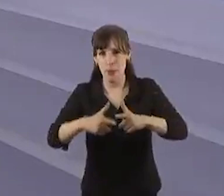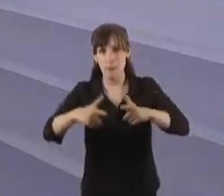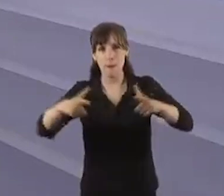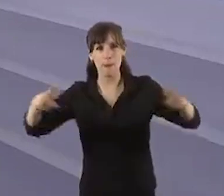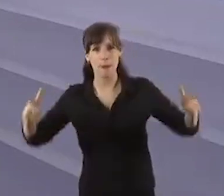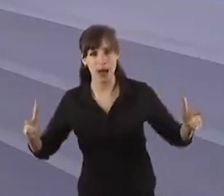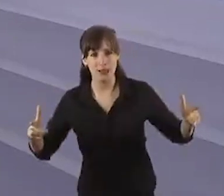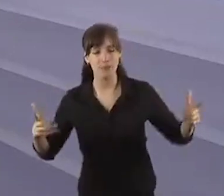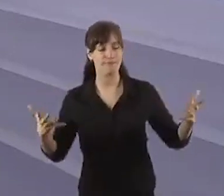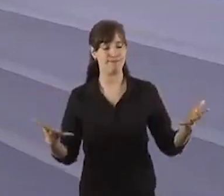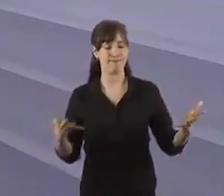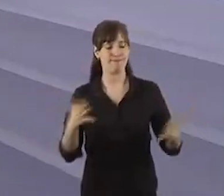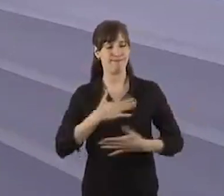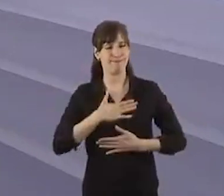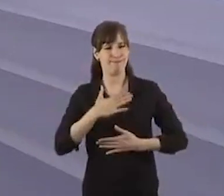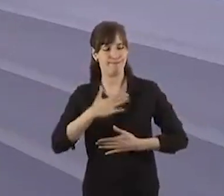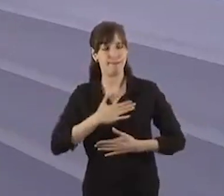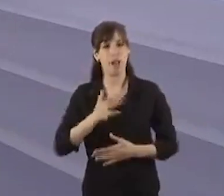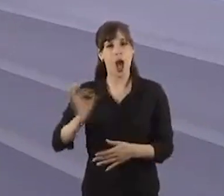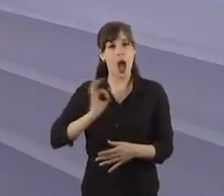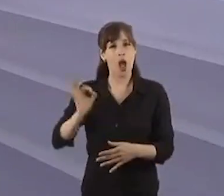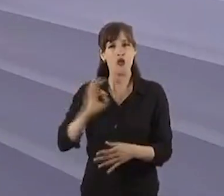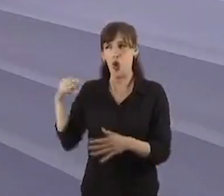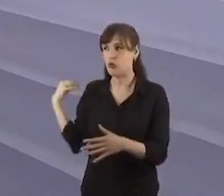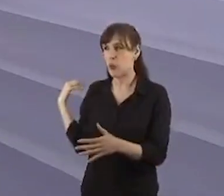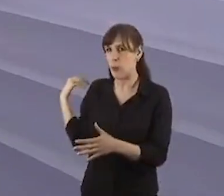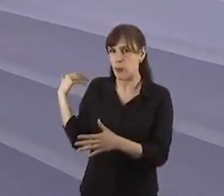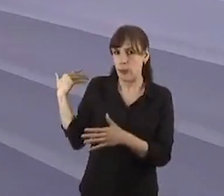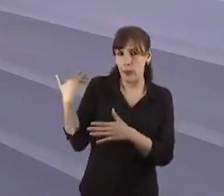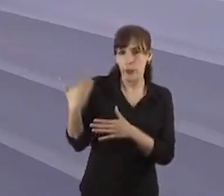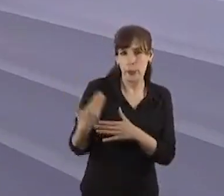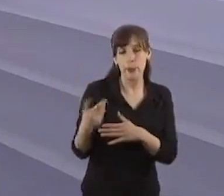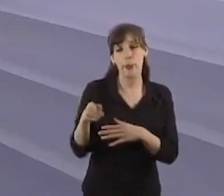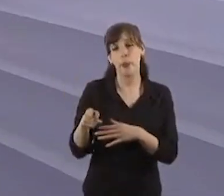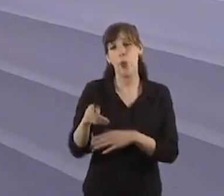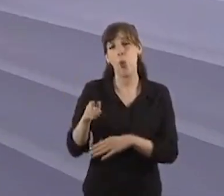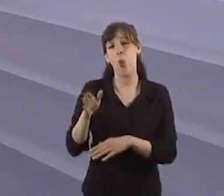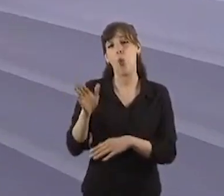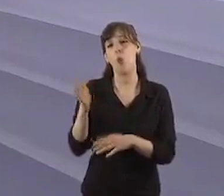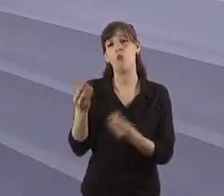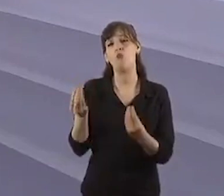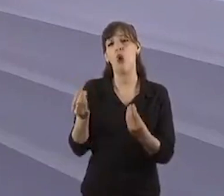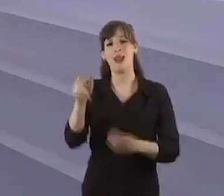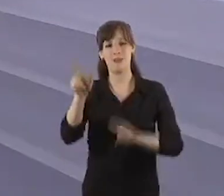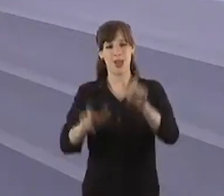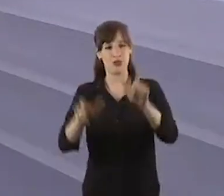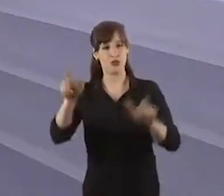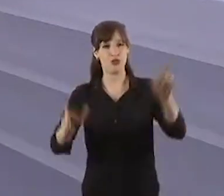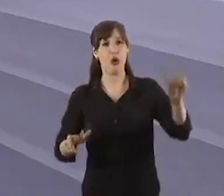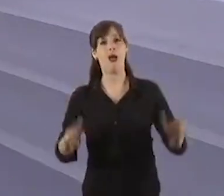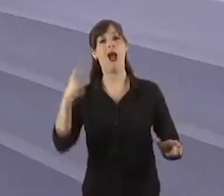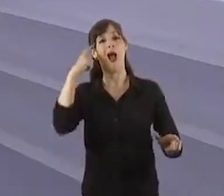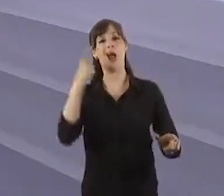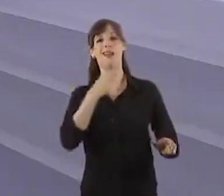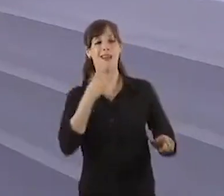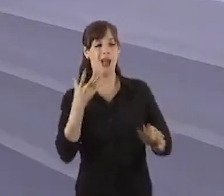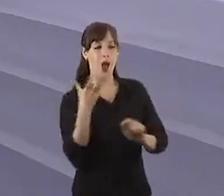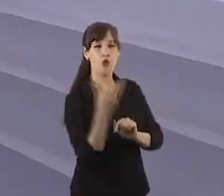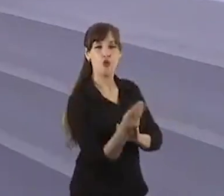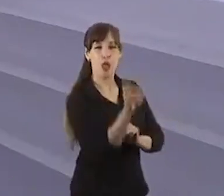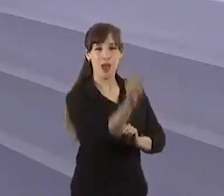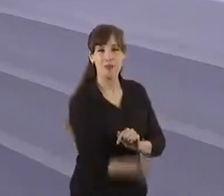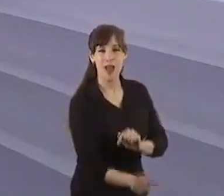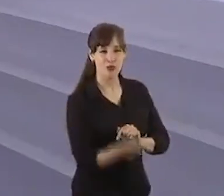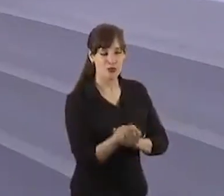Lamentablemente, en las últimas décadas, motivados por algunos deseos bien pensantes de querer ayudar al prójimo y otros